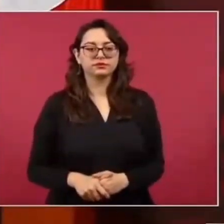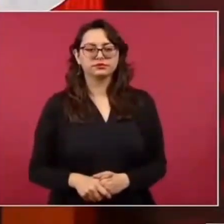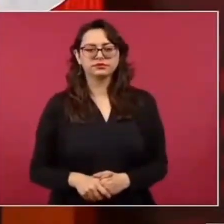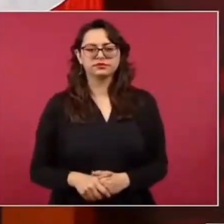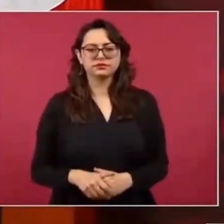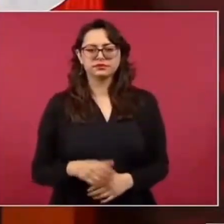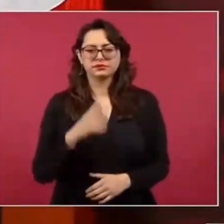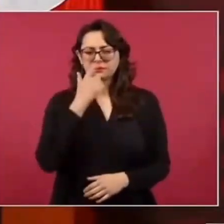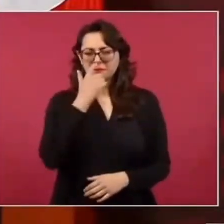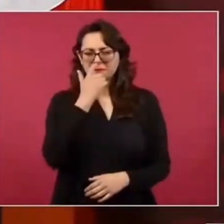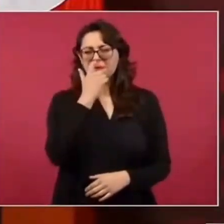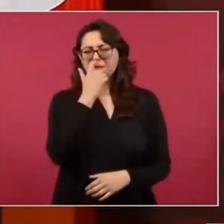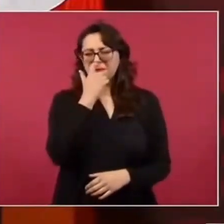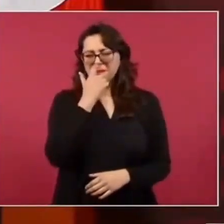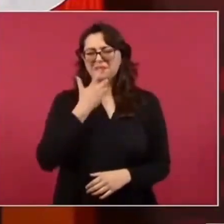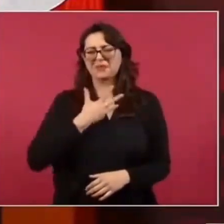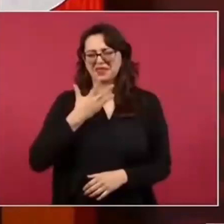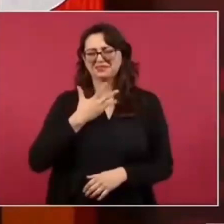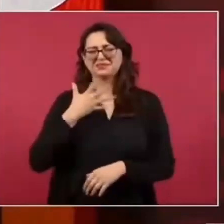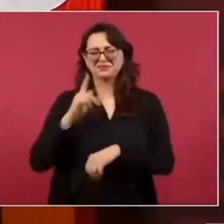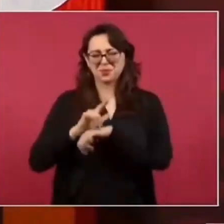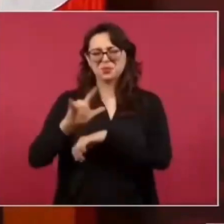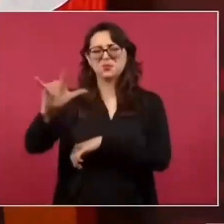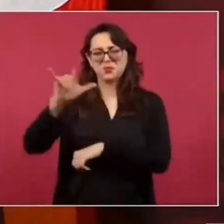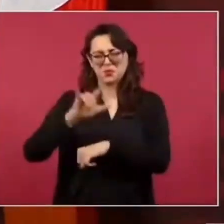Tiene vuelos y